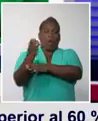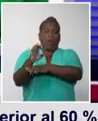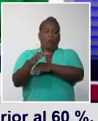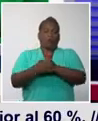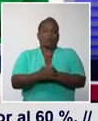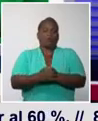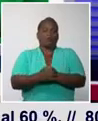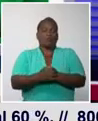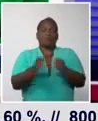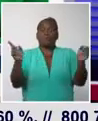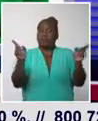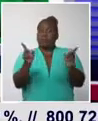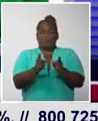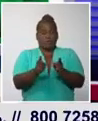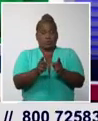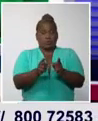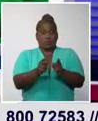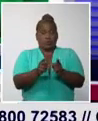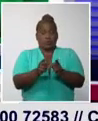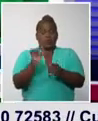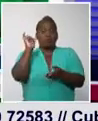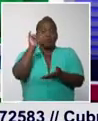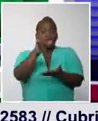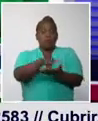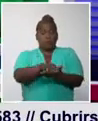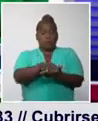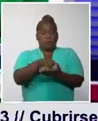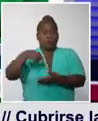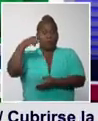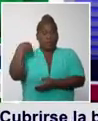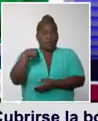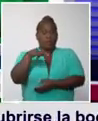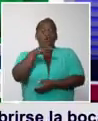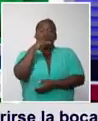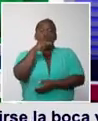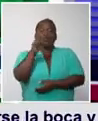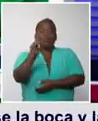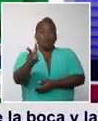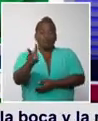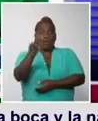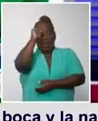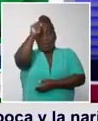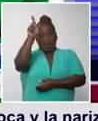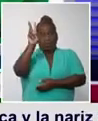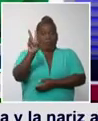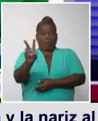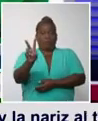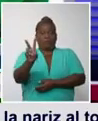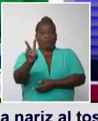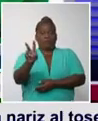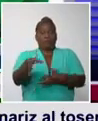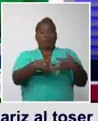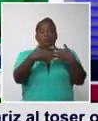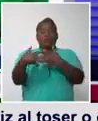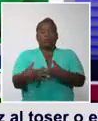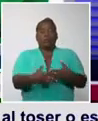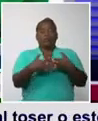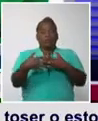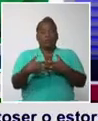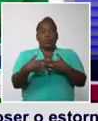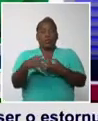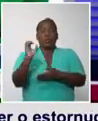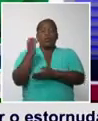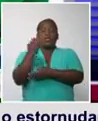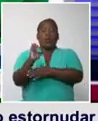los importados del día de ayer por países: de Rusia 12, de Alemania 2 y de Estados Unidos y Ecuador 1